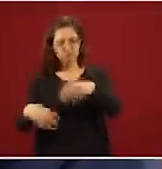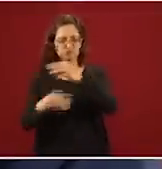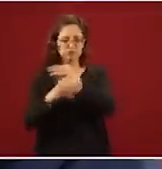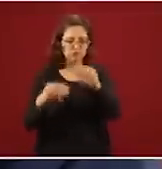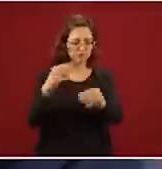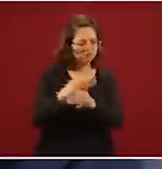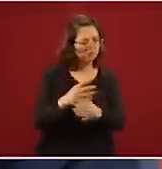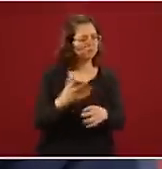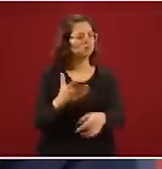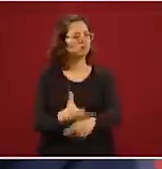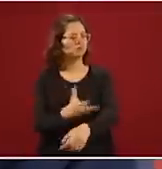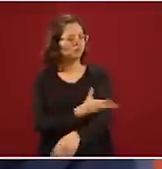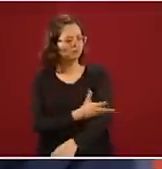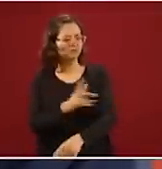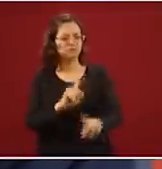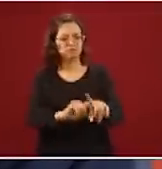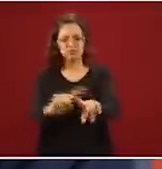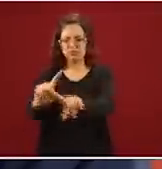ni para